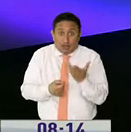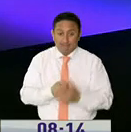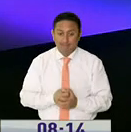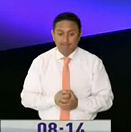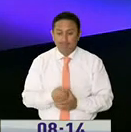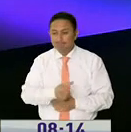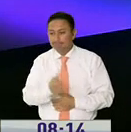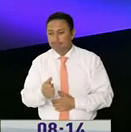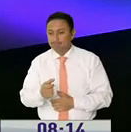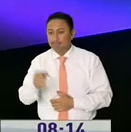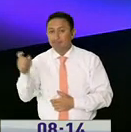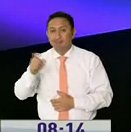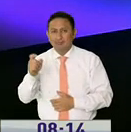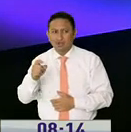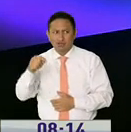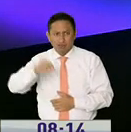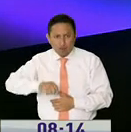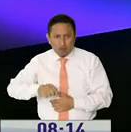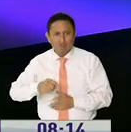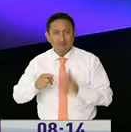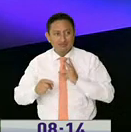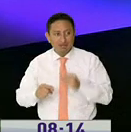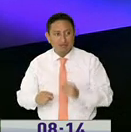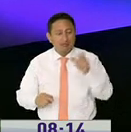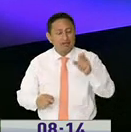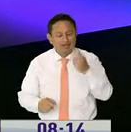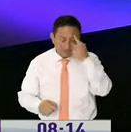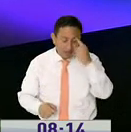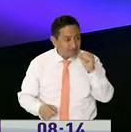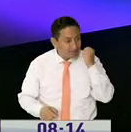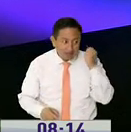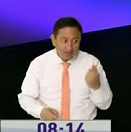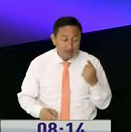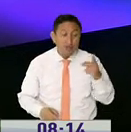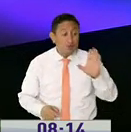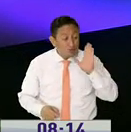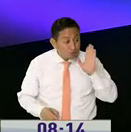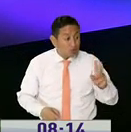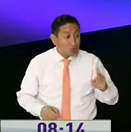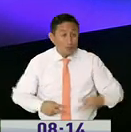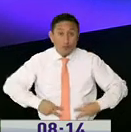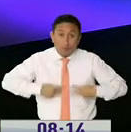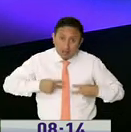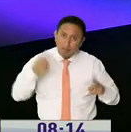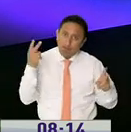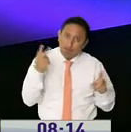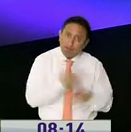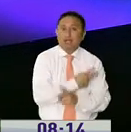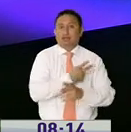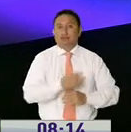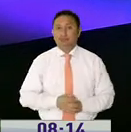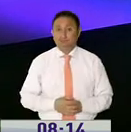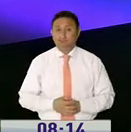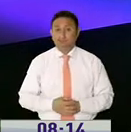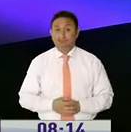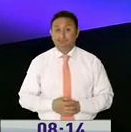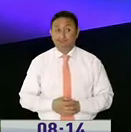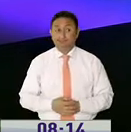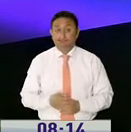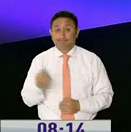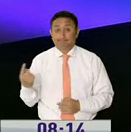la necesidad sanitaria de hacer entender a las personas de que se está jugando con la vida. Esas son las dos